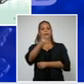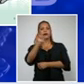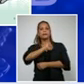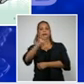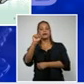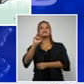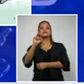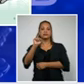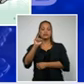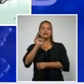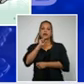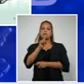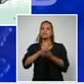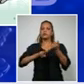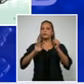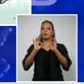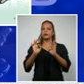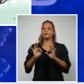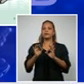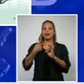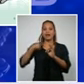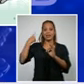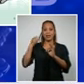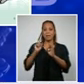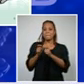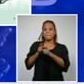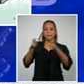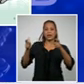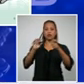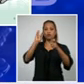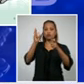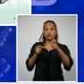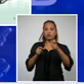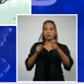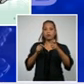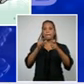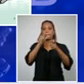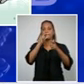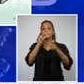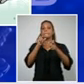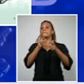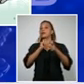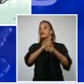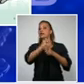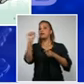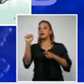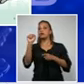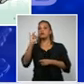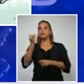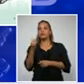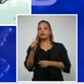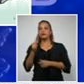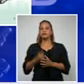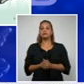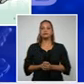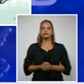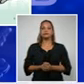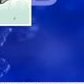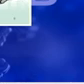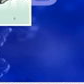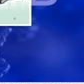su territorio. Ayer el mayor número en Batabanó, 10, en San José de las